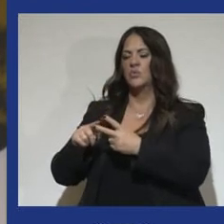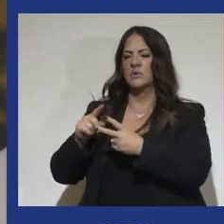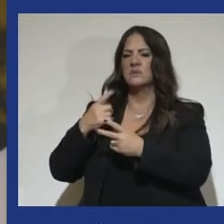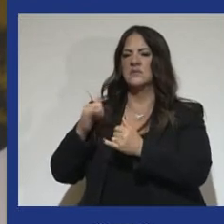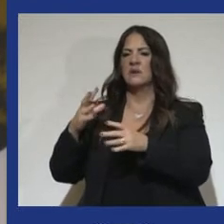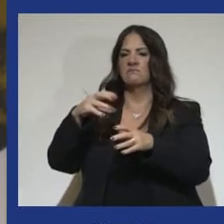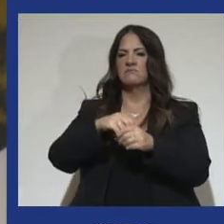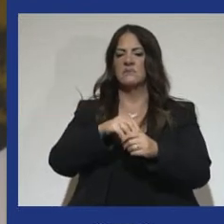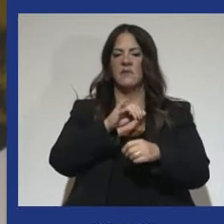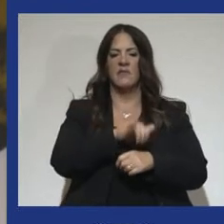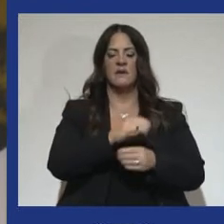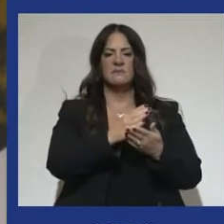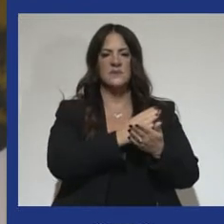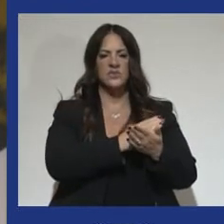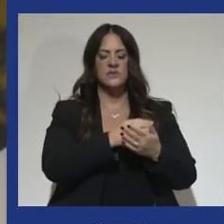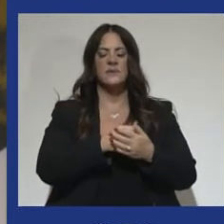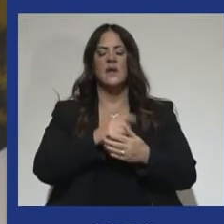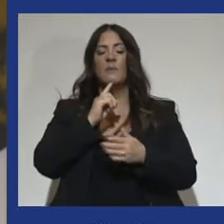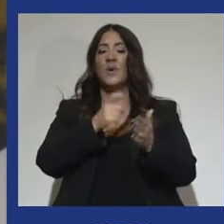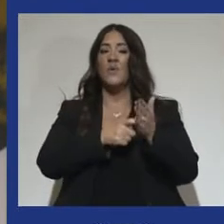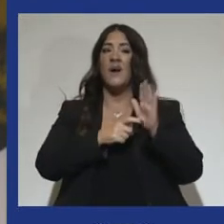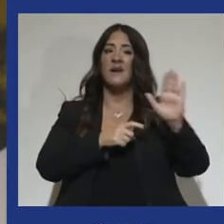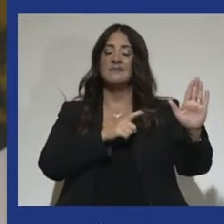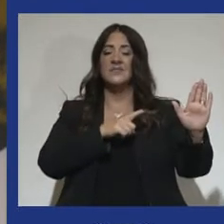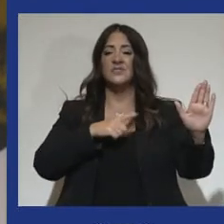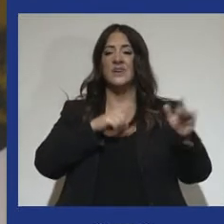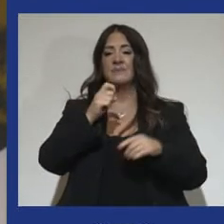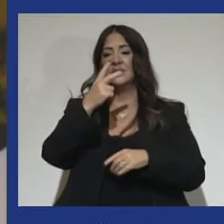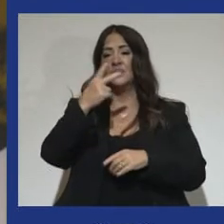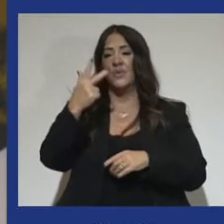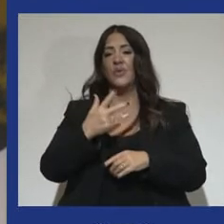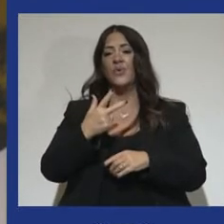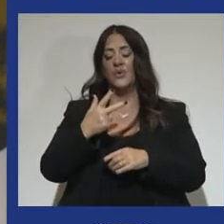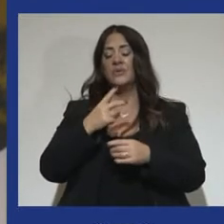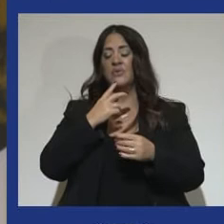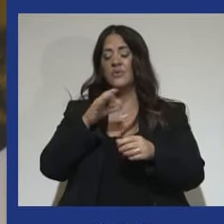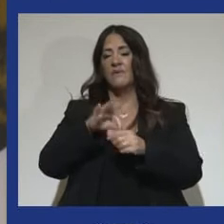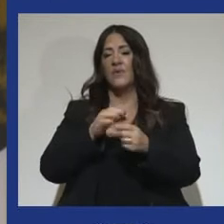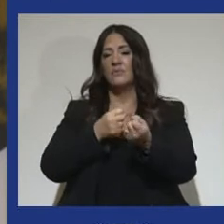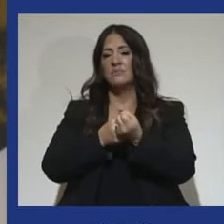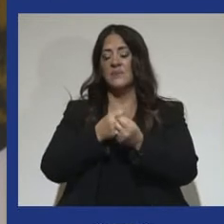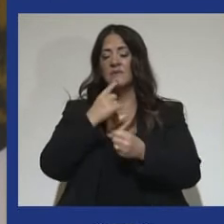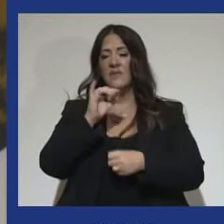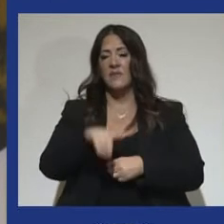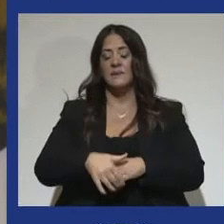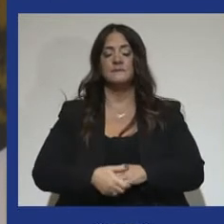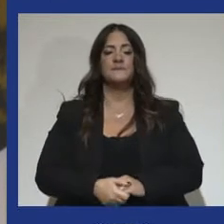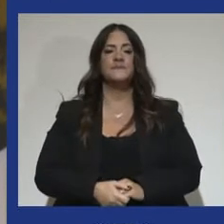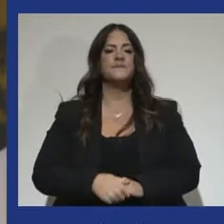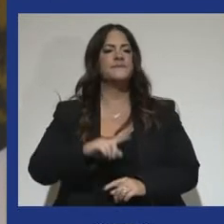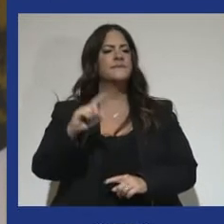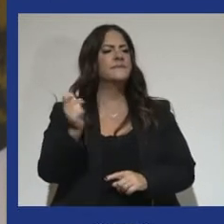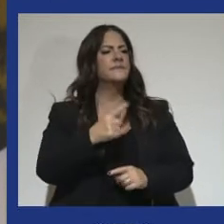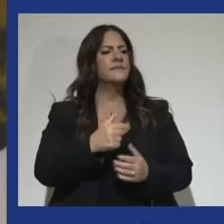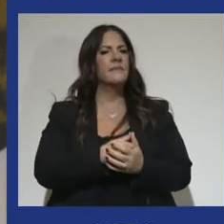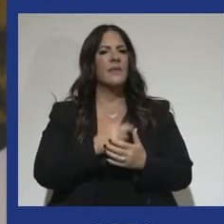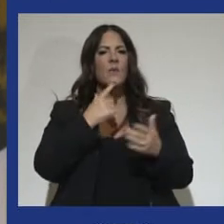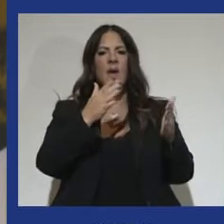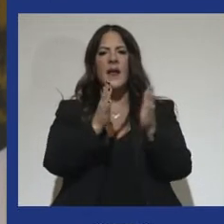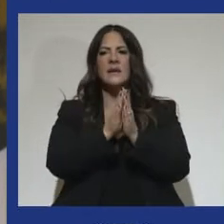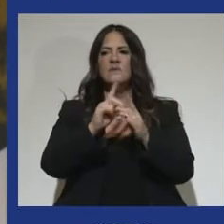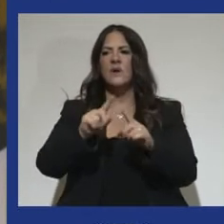pesticidas y son dos cosas que requieren dos tercios del voto de la legislatura y que estamos pidiendo que adopte la